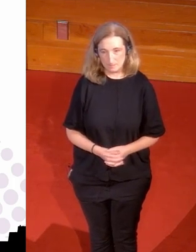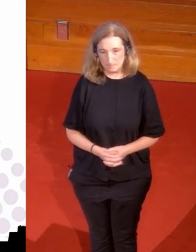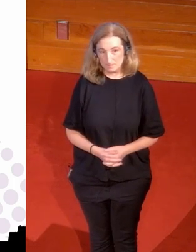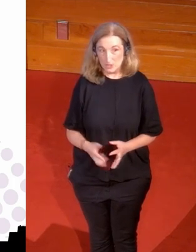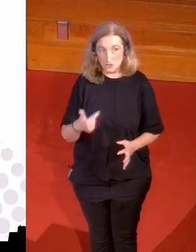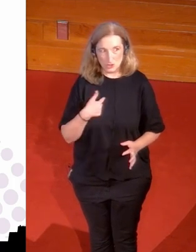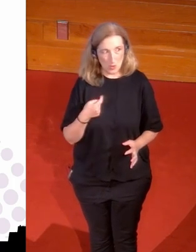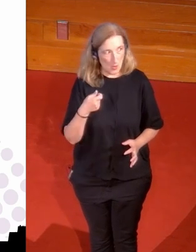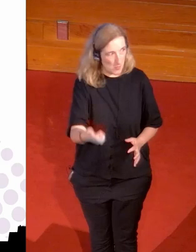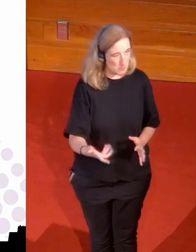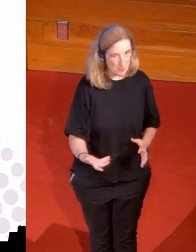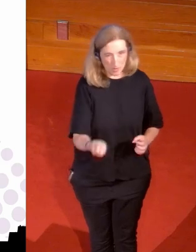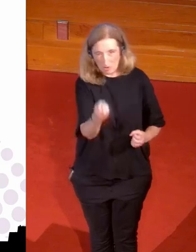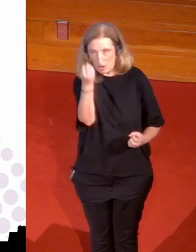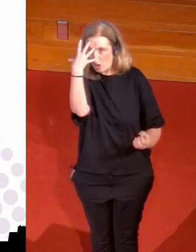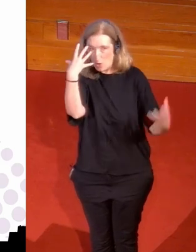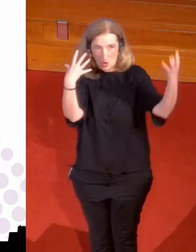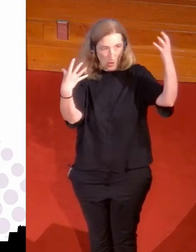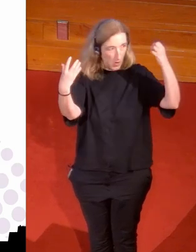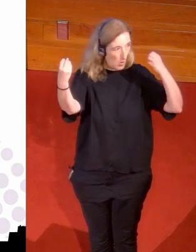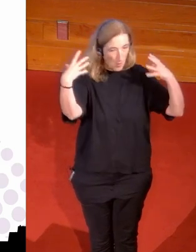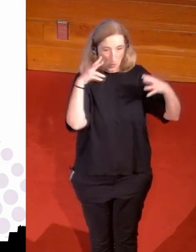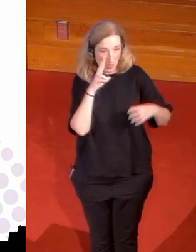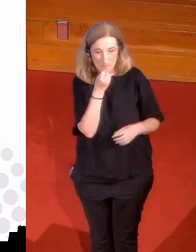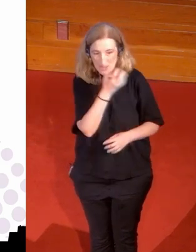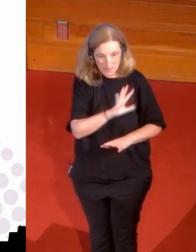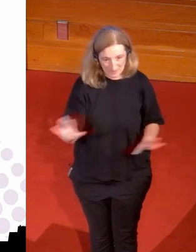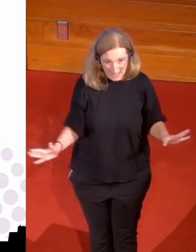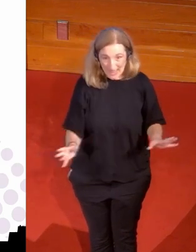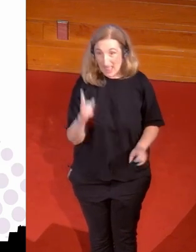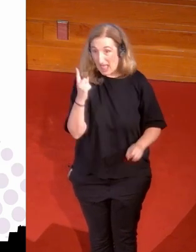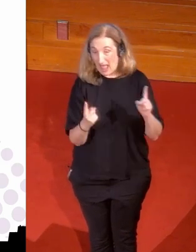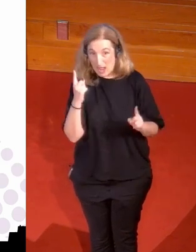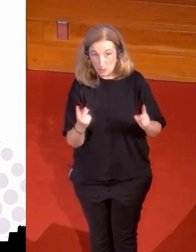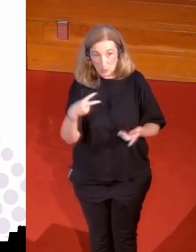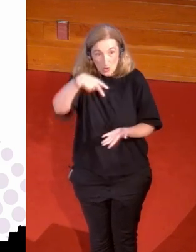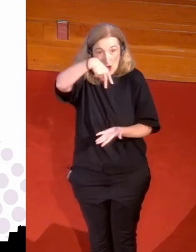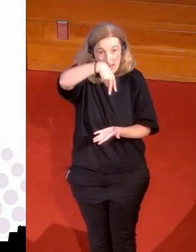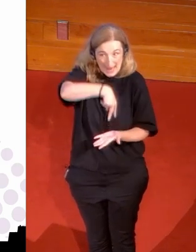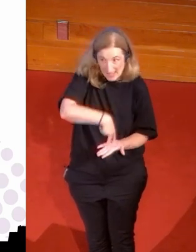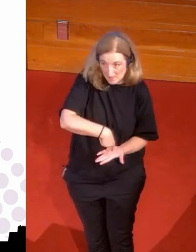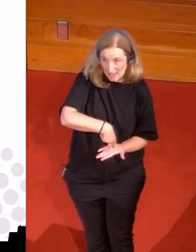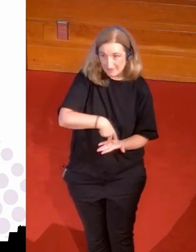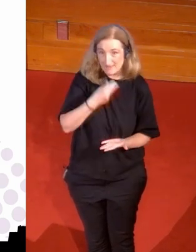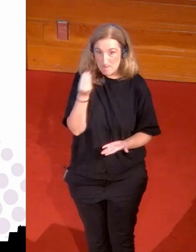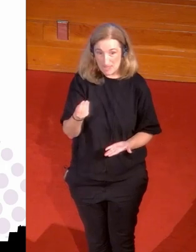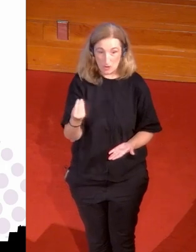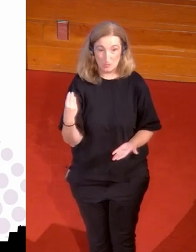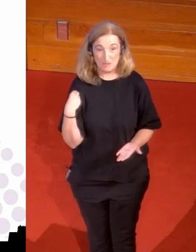yo estoy así un poco contraluz con lo cual si quien quierea hacer la pregunta se levanta me va a hacer un favor porque